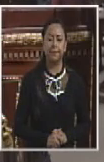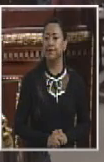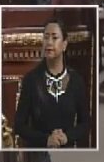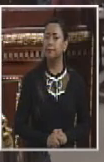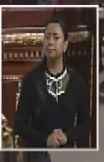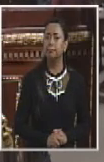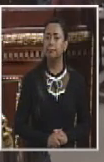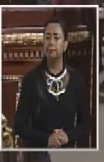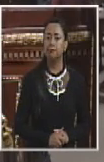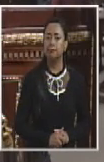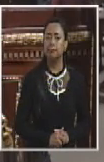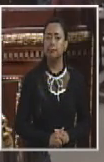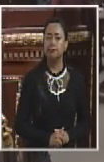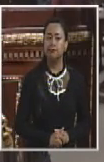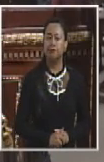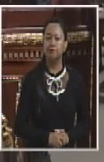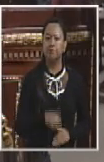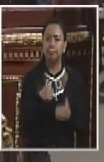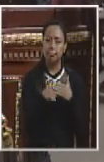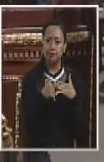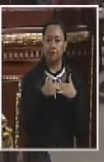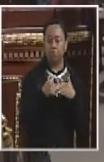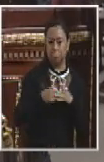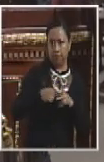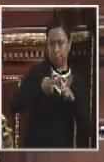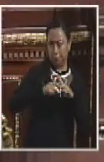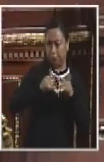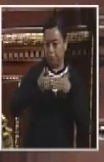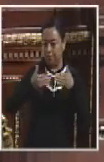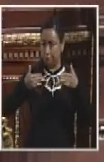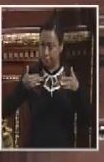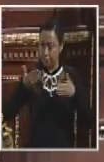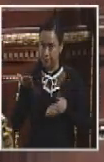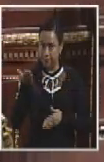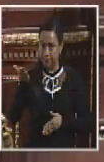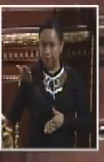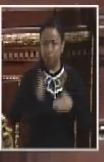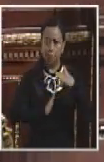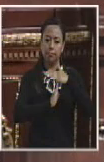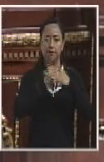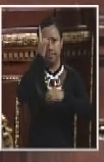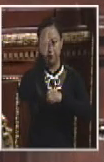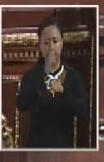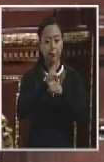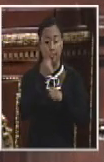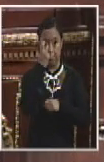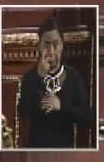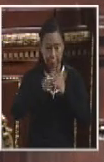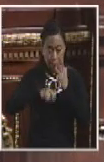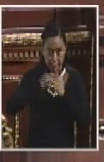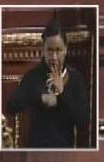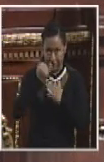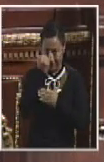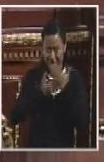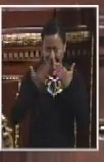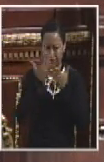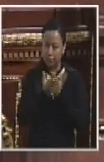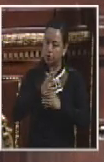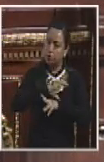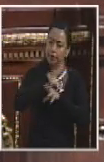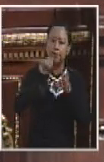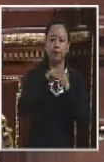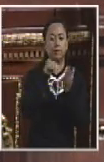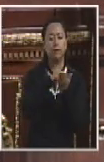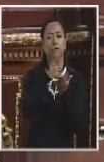Antes de iniciar, solicito a la mesa directiva se inserte el texto íntegro de esta iniciativa en el Diario de los